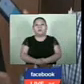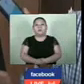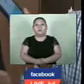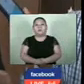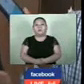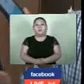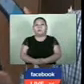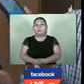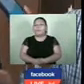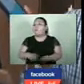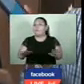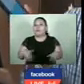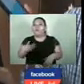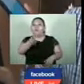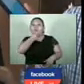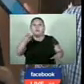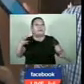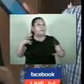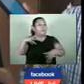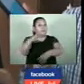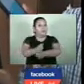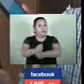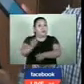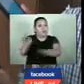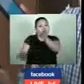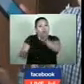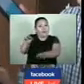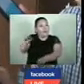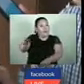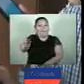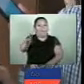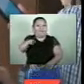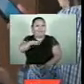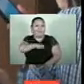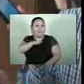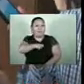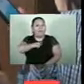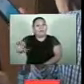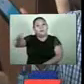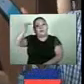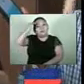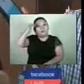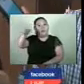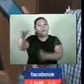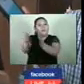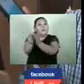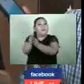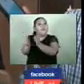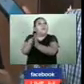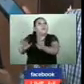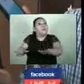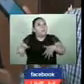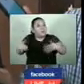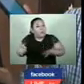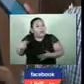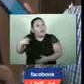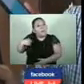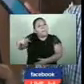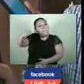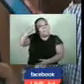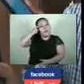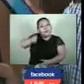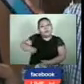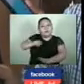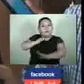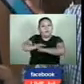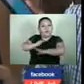En síntesis es que el tribunal no es competente para conocer el caso en razón de que considera la defensa que no estamos